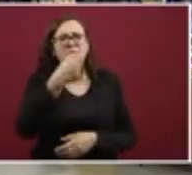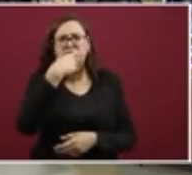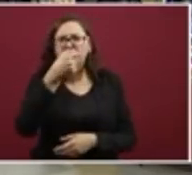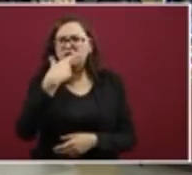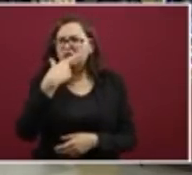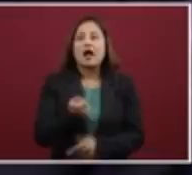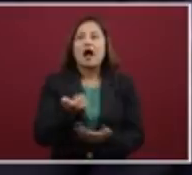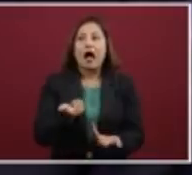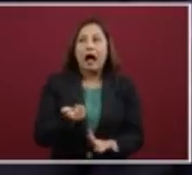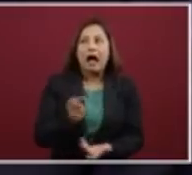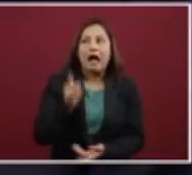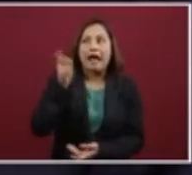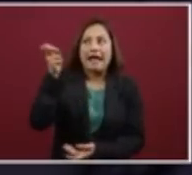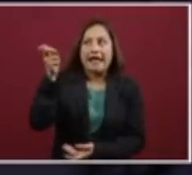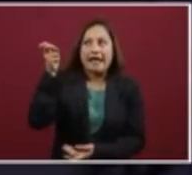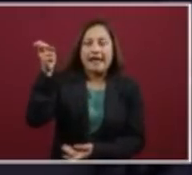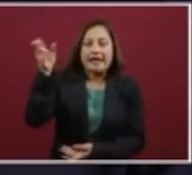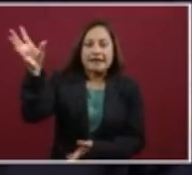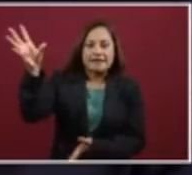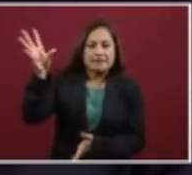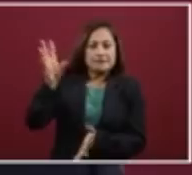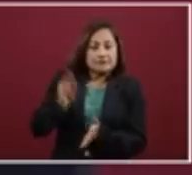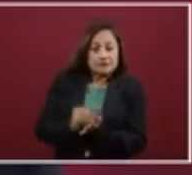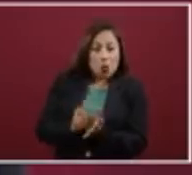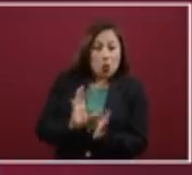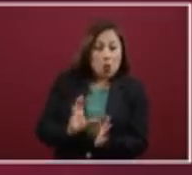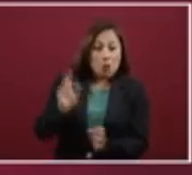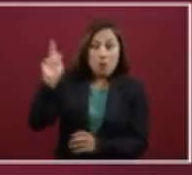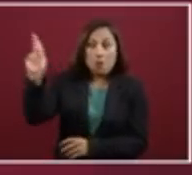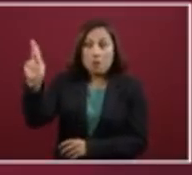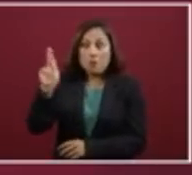Ese es el secreto. Y no necesitamos